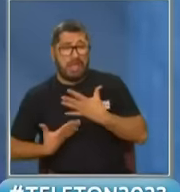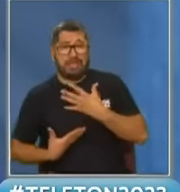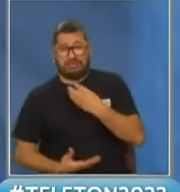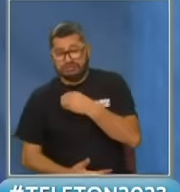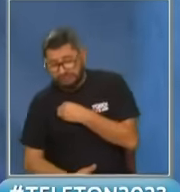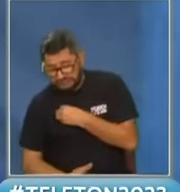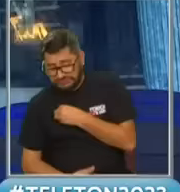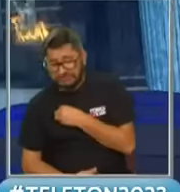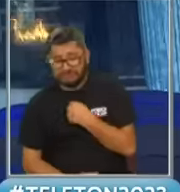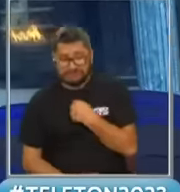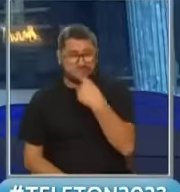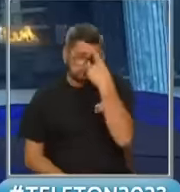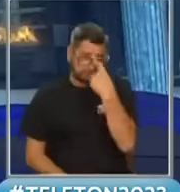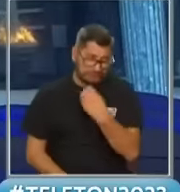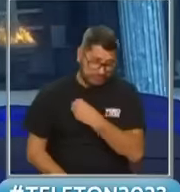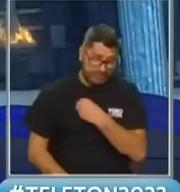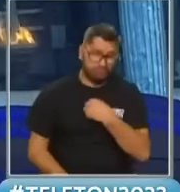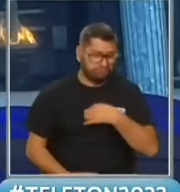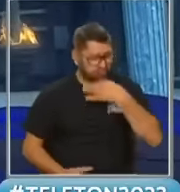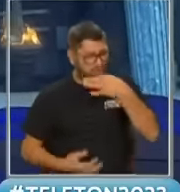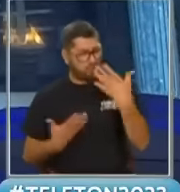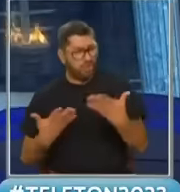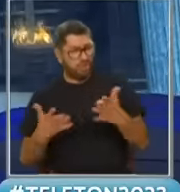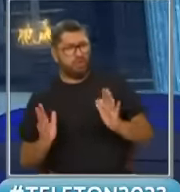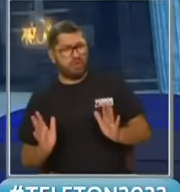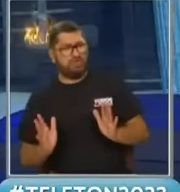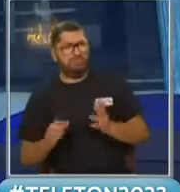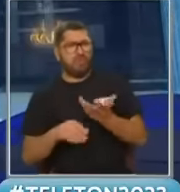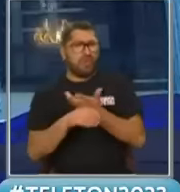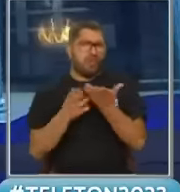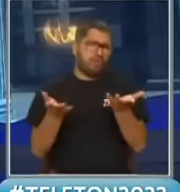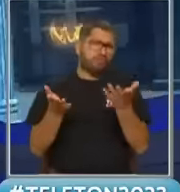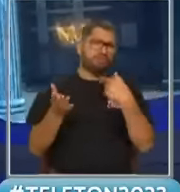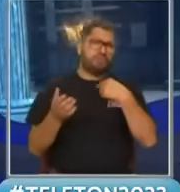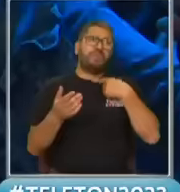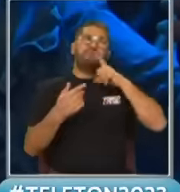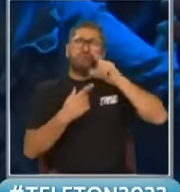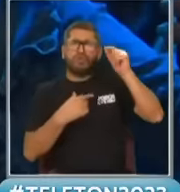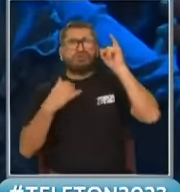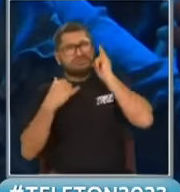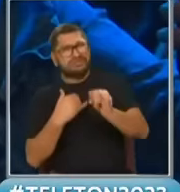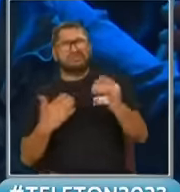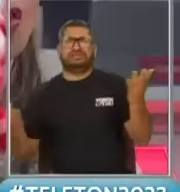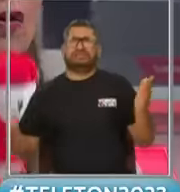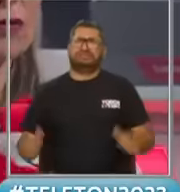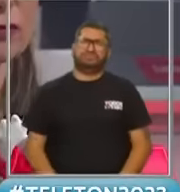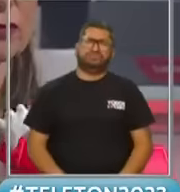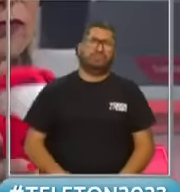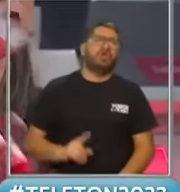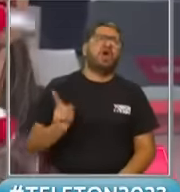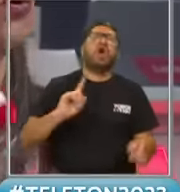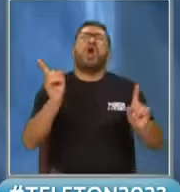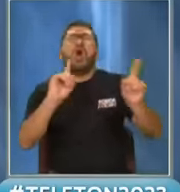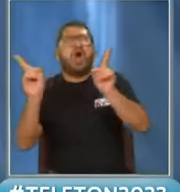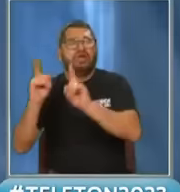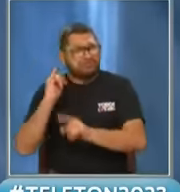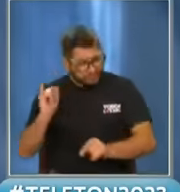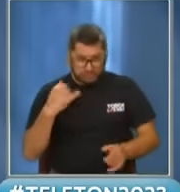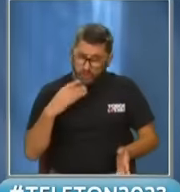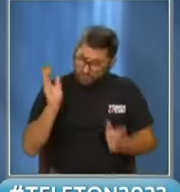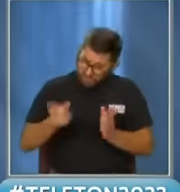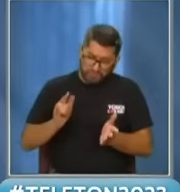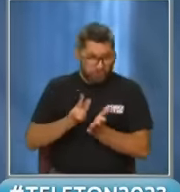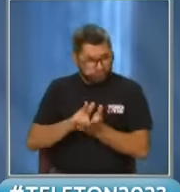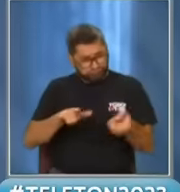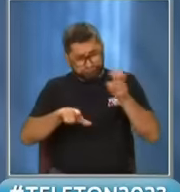Chile ha cambiado. Y con esto me despido y me voy. Sí. Tengo que seguir con mi campaña de